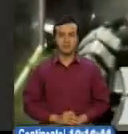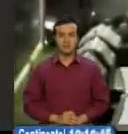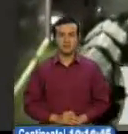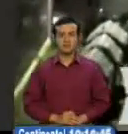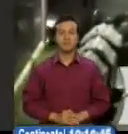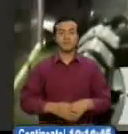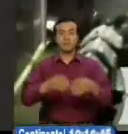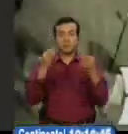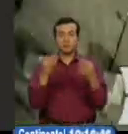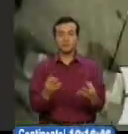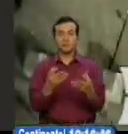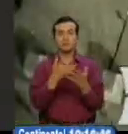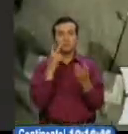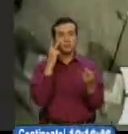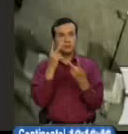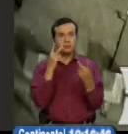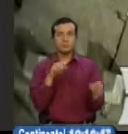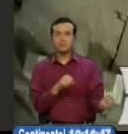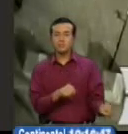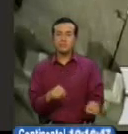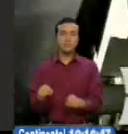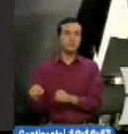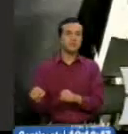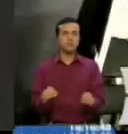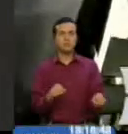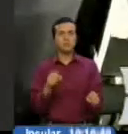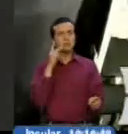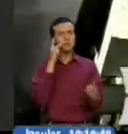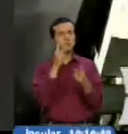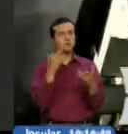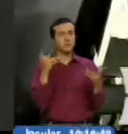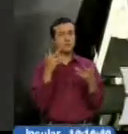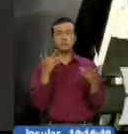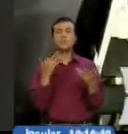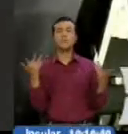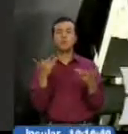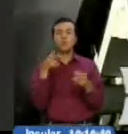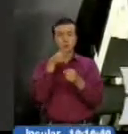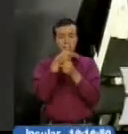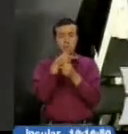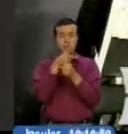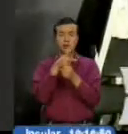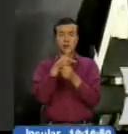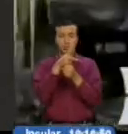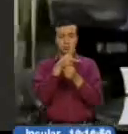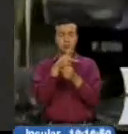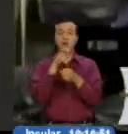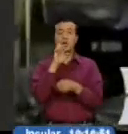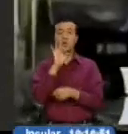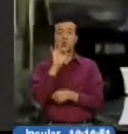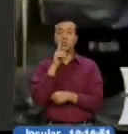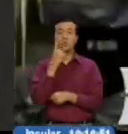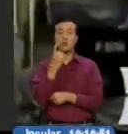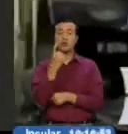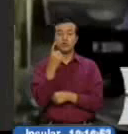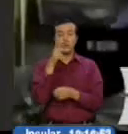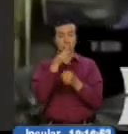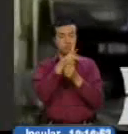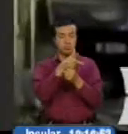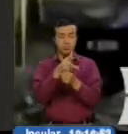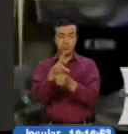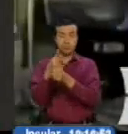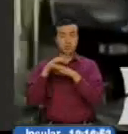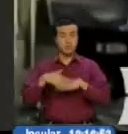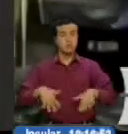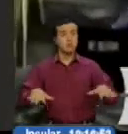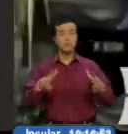Es el momento de la actividad sísmica. Son imágenes registradas por las cámaras de monitoreo del servicio ECU-911